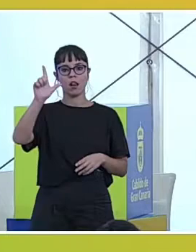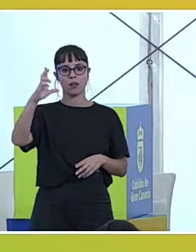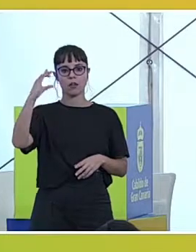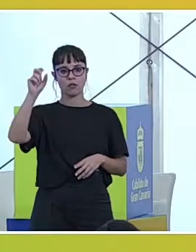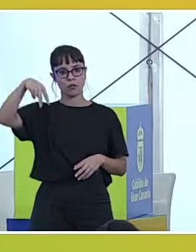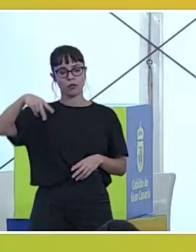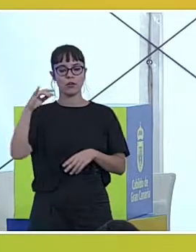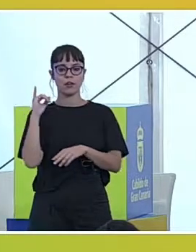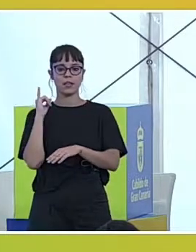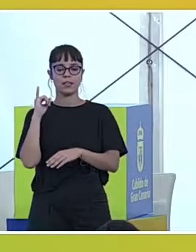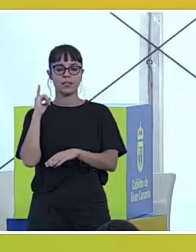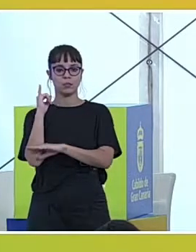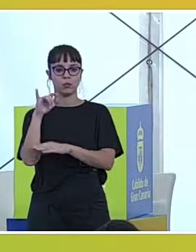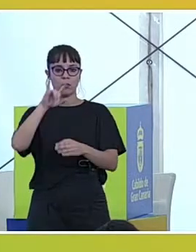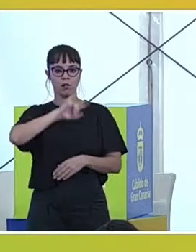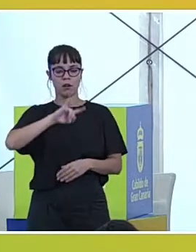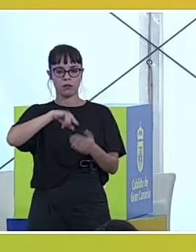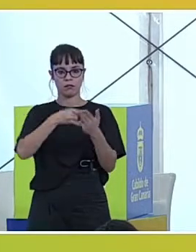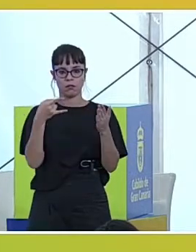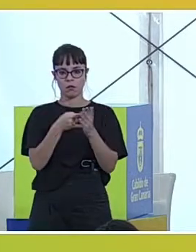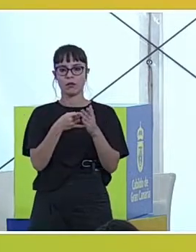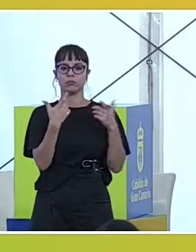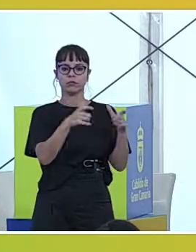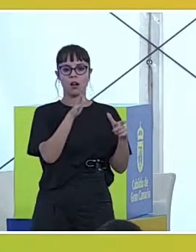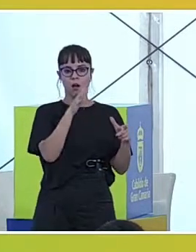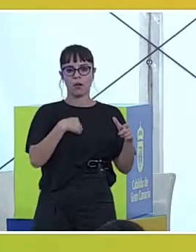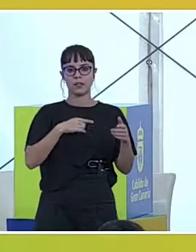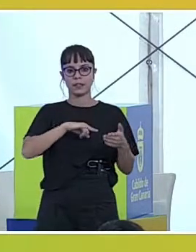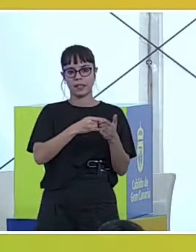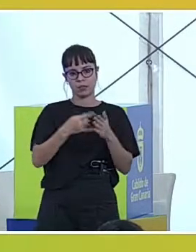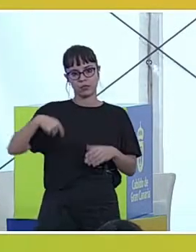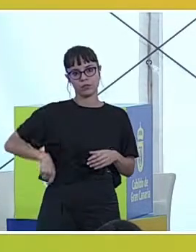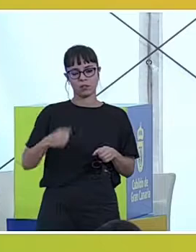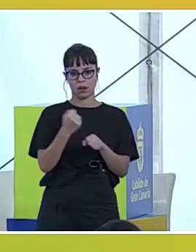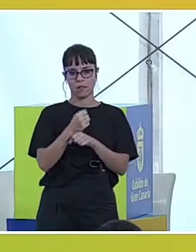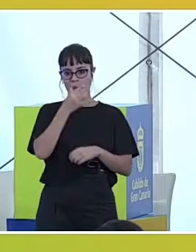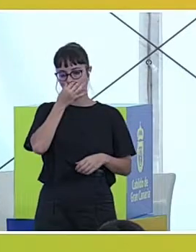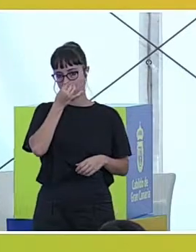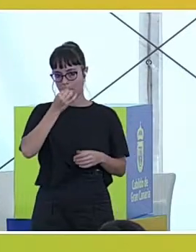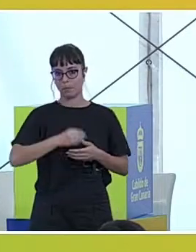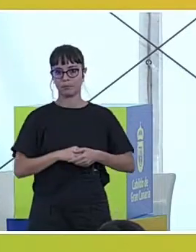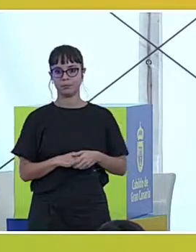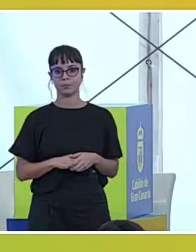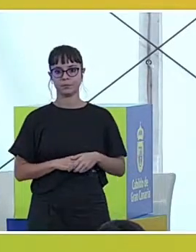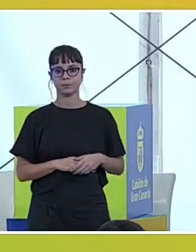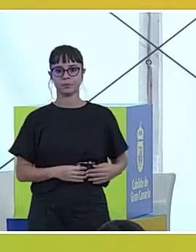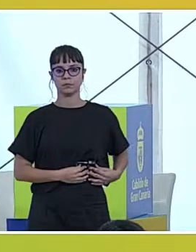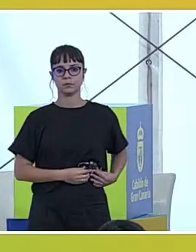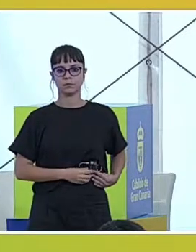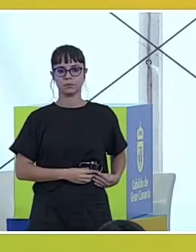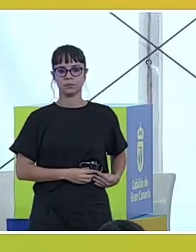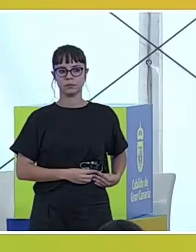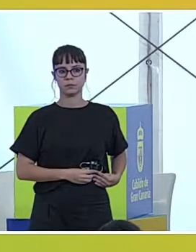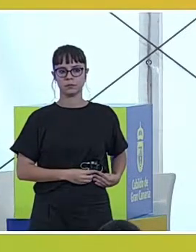es un pequeño índice, la presentación es corta, pero para irnos guiando en el proceso, en el desarrollo de la presentación, empezaremos con una pequeña